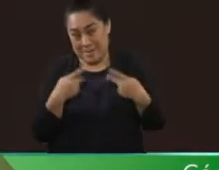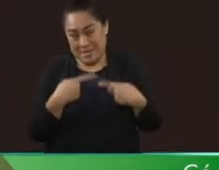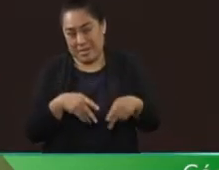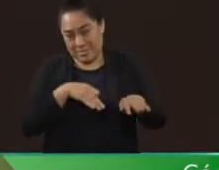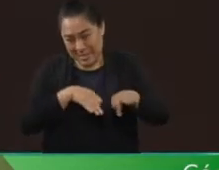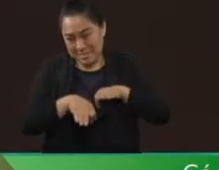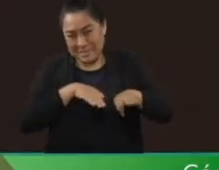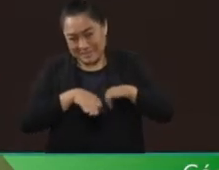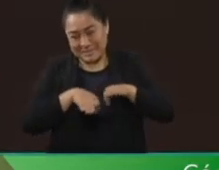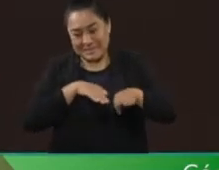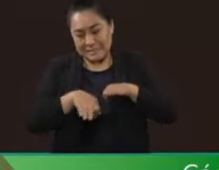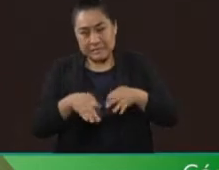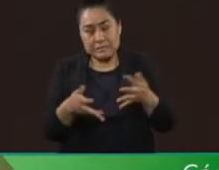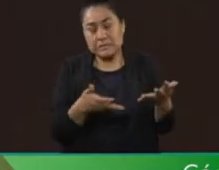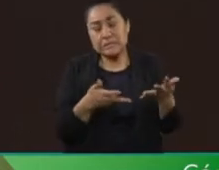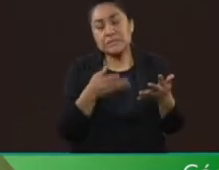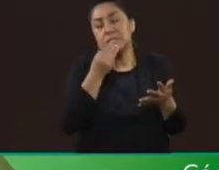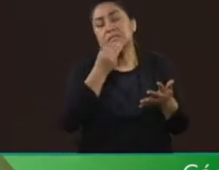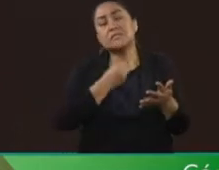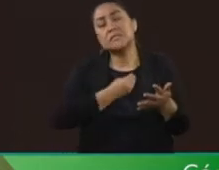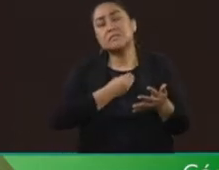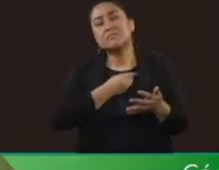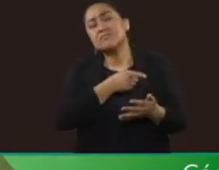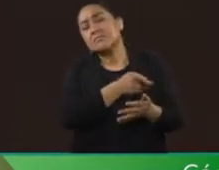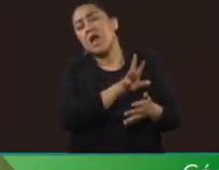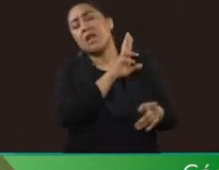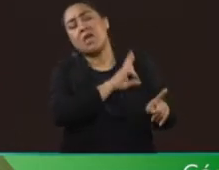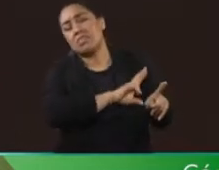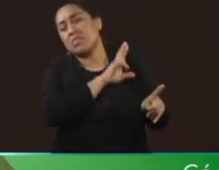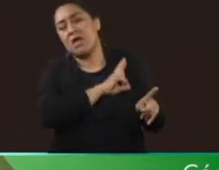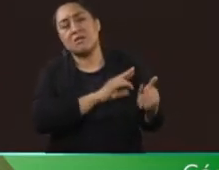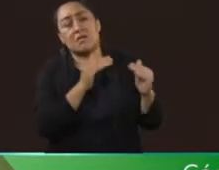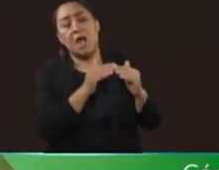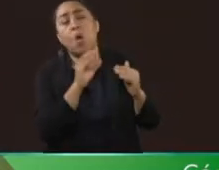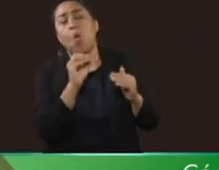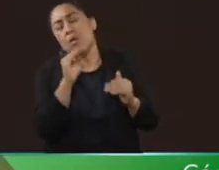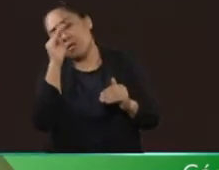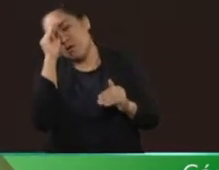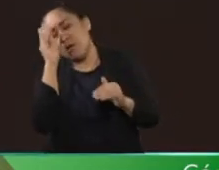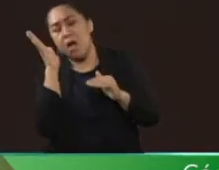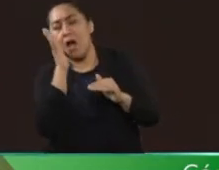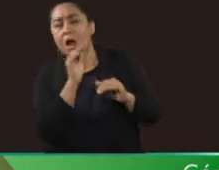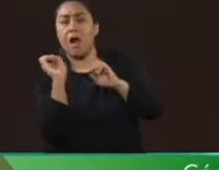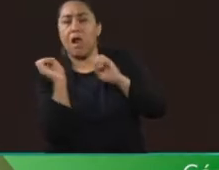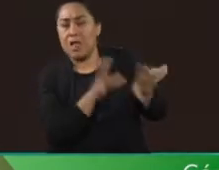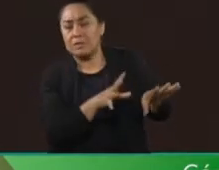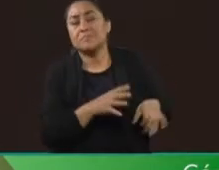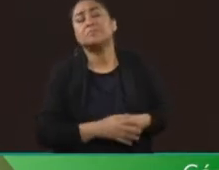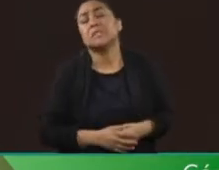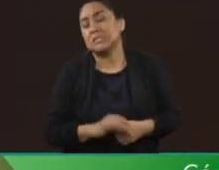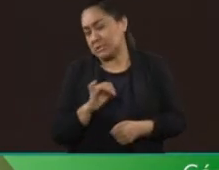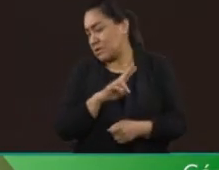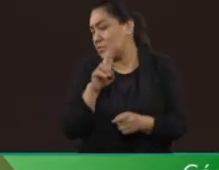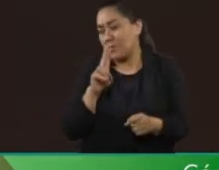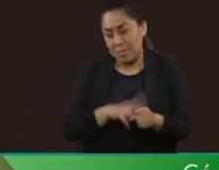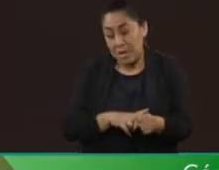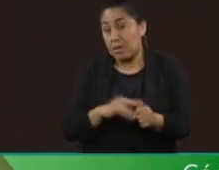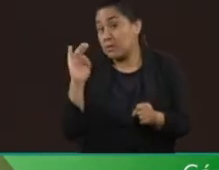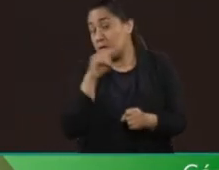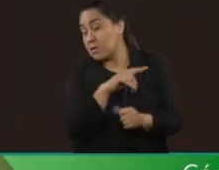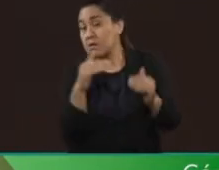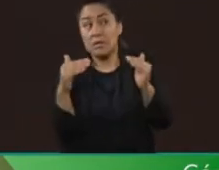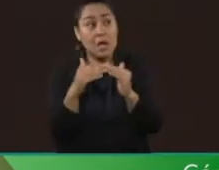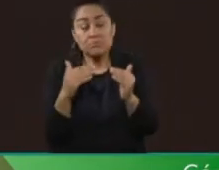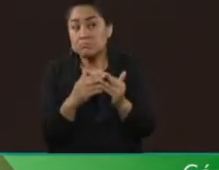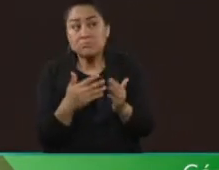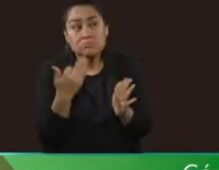trabajadoras terminan por arrendar la vivienda o simplemente dejarla Es natural que ello ocurra si la vivienda no cuenta con